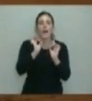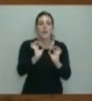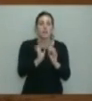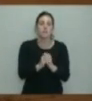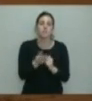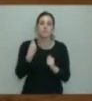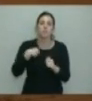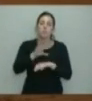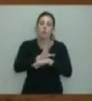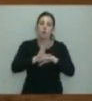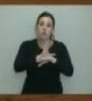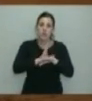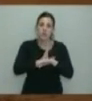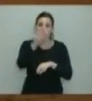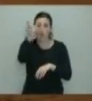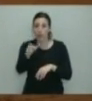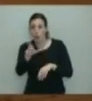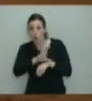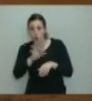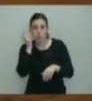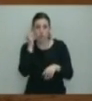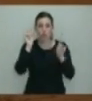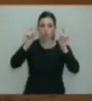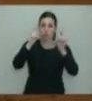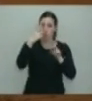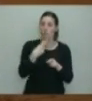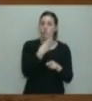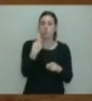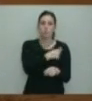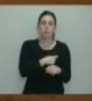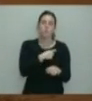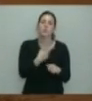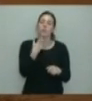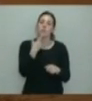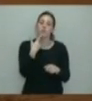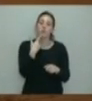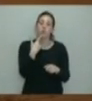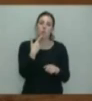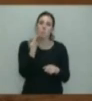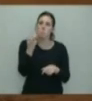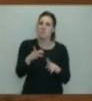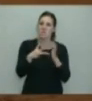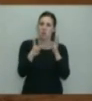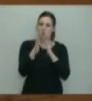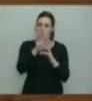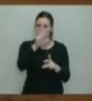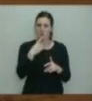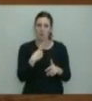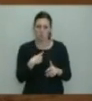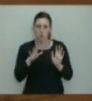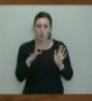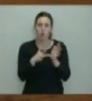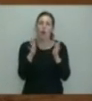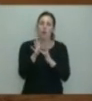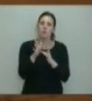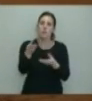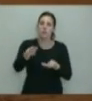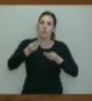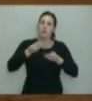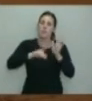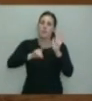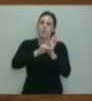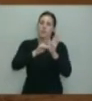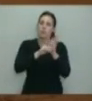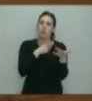La consejera de Educación se comprometió en la comisión a traer, yo creo que además habló del mes de abril, ese decreto sobre el mapa de